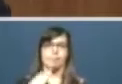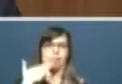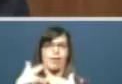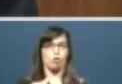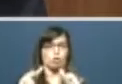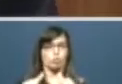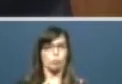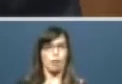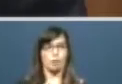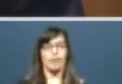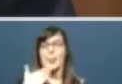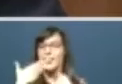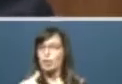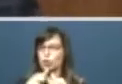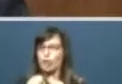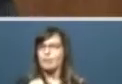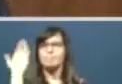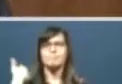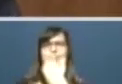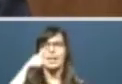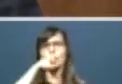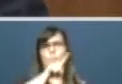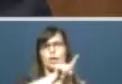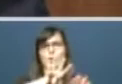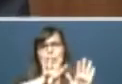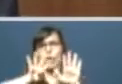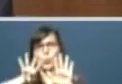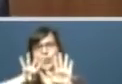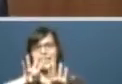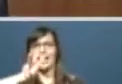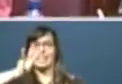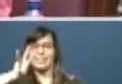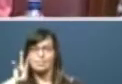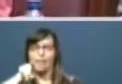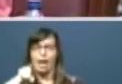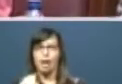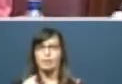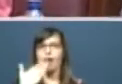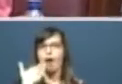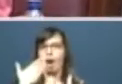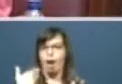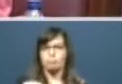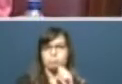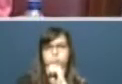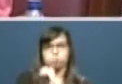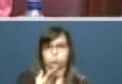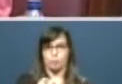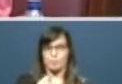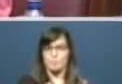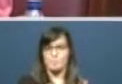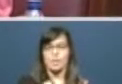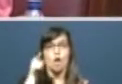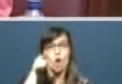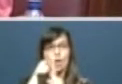propio origen de este hay que situarlo en un pacto industrial de 1993 del que surgió la d en los últimos años los objetivos de modernización